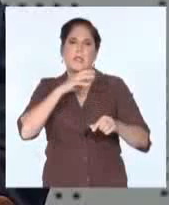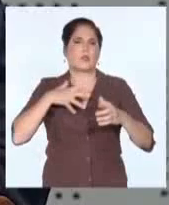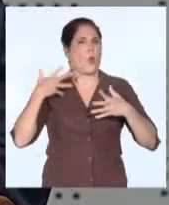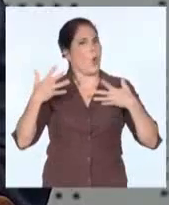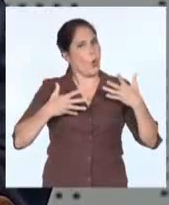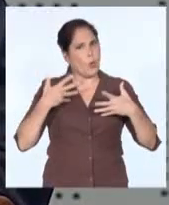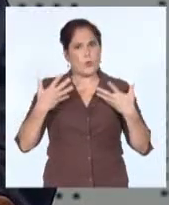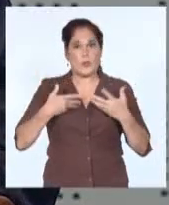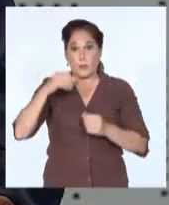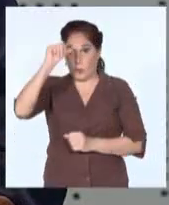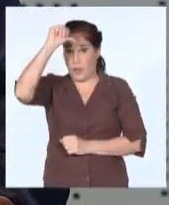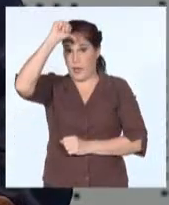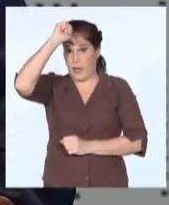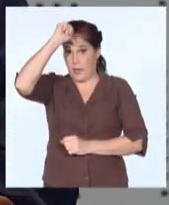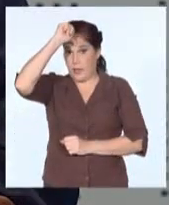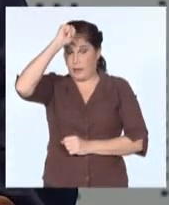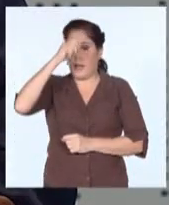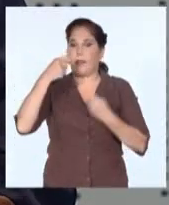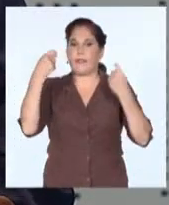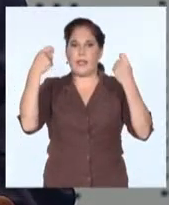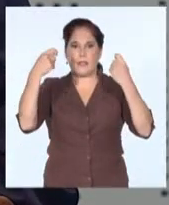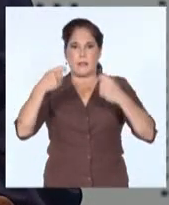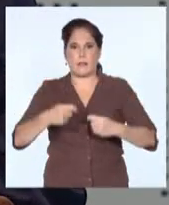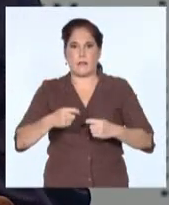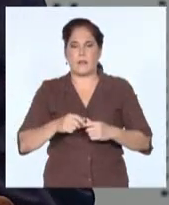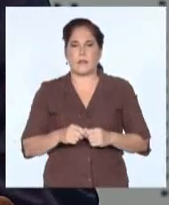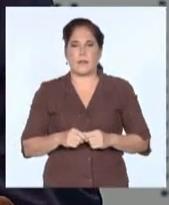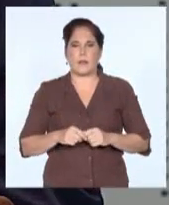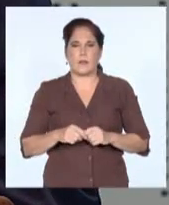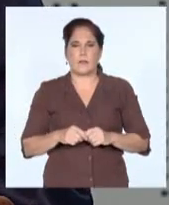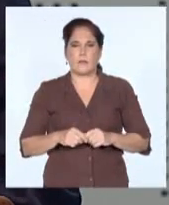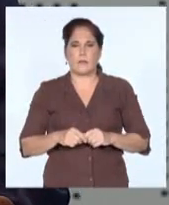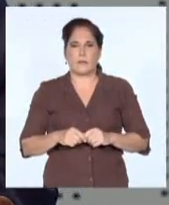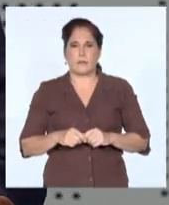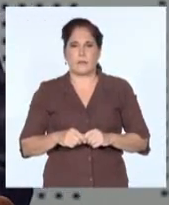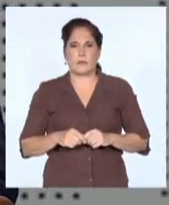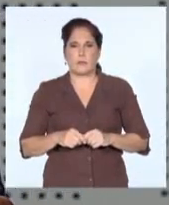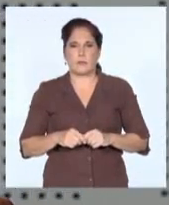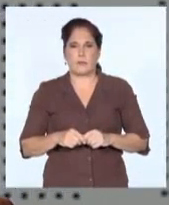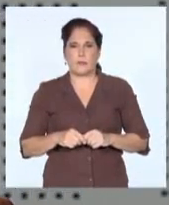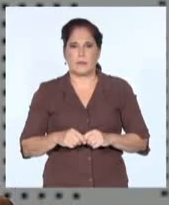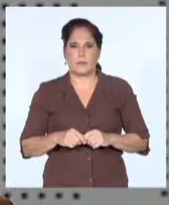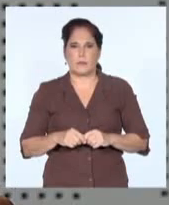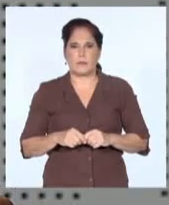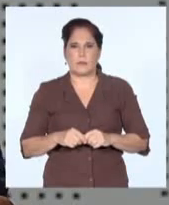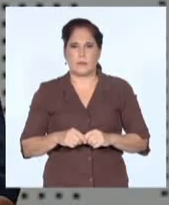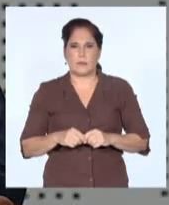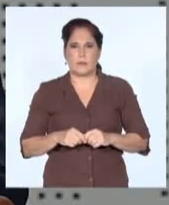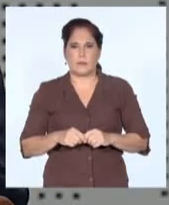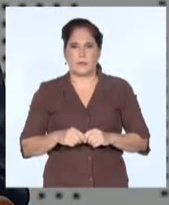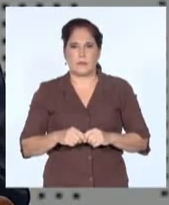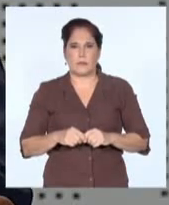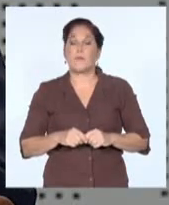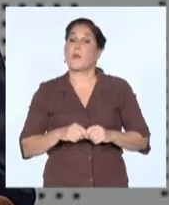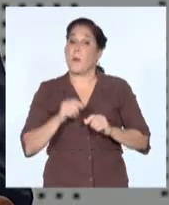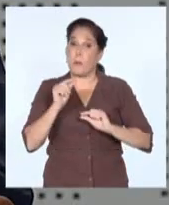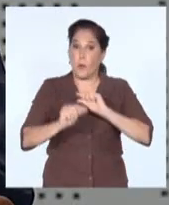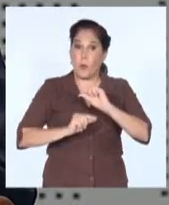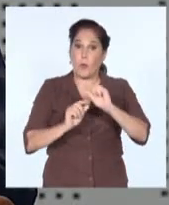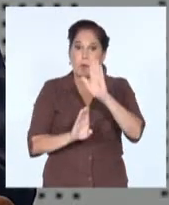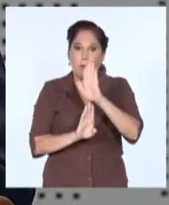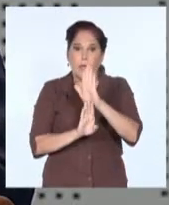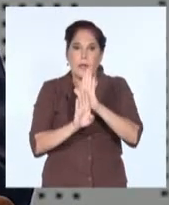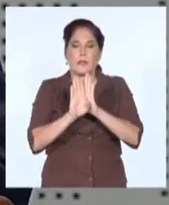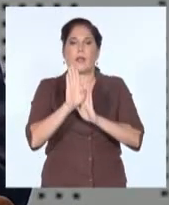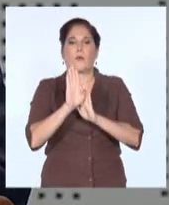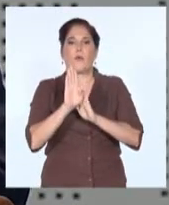la India ha decidido que la ciencia y la tecnología y la innovación sea parte de su política de desarrollo, y como resultado